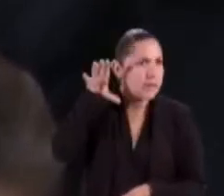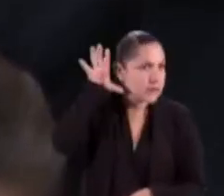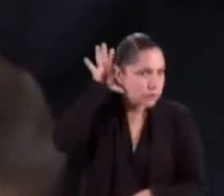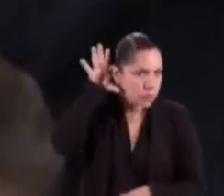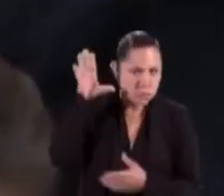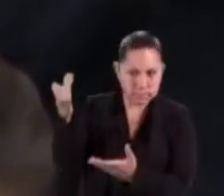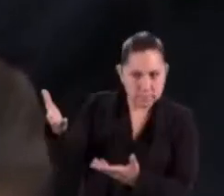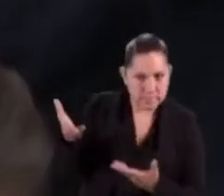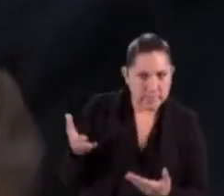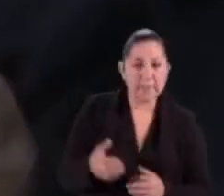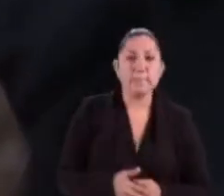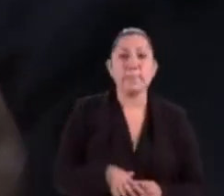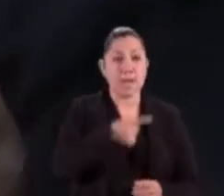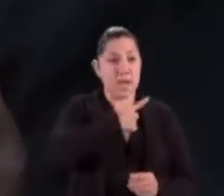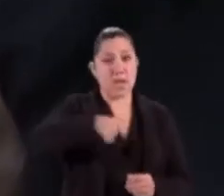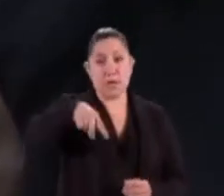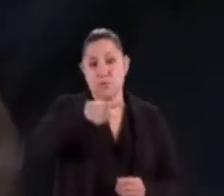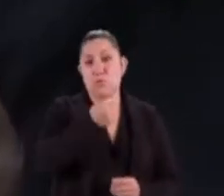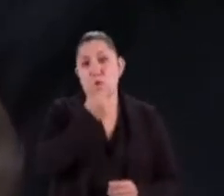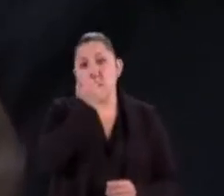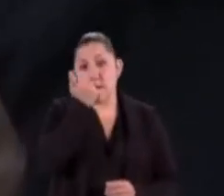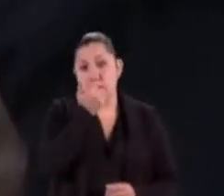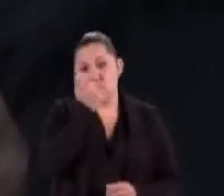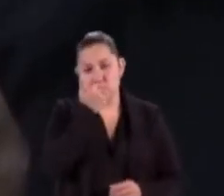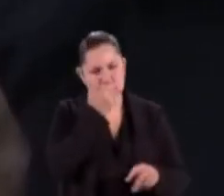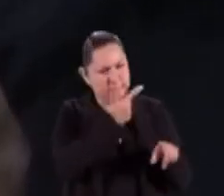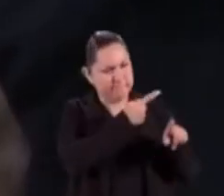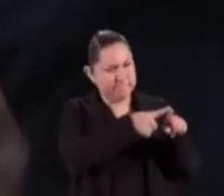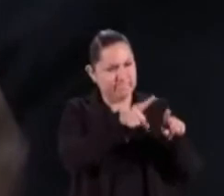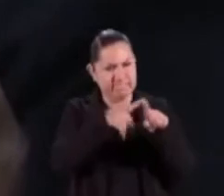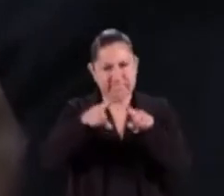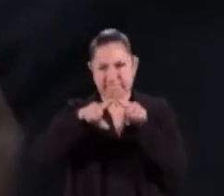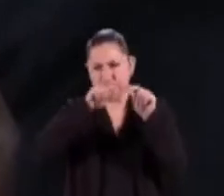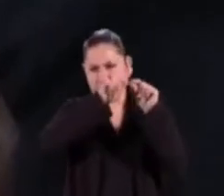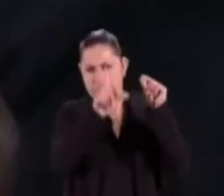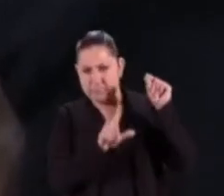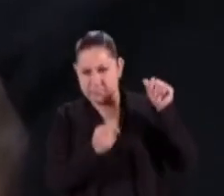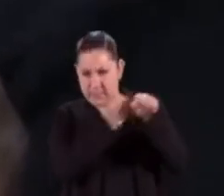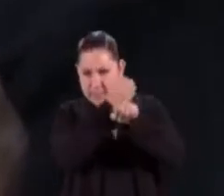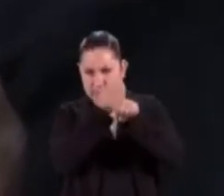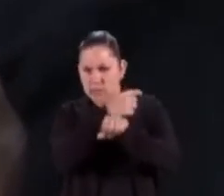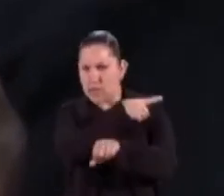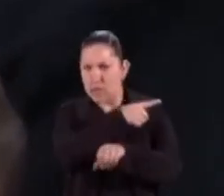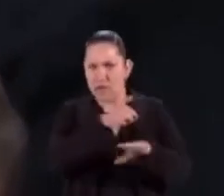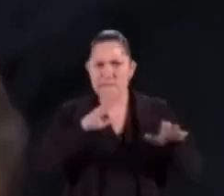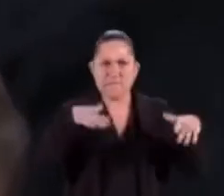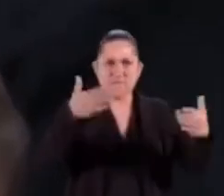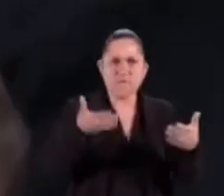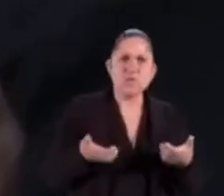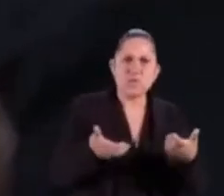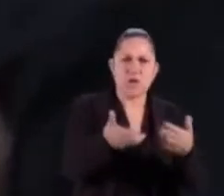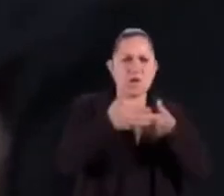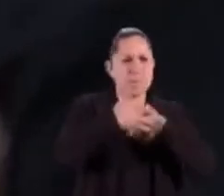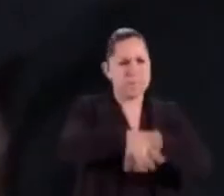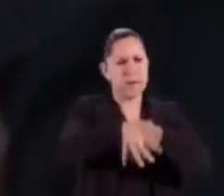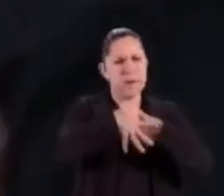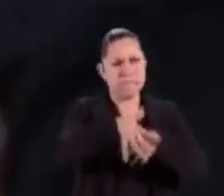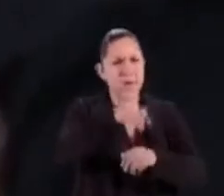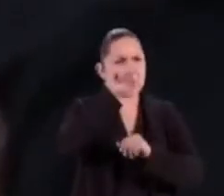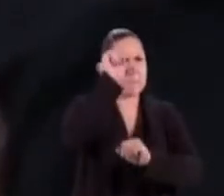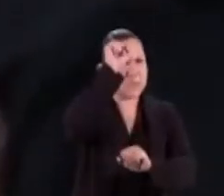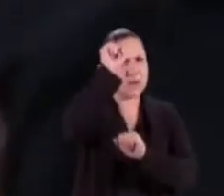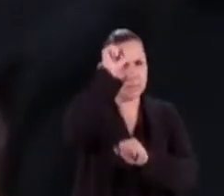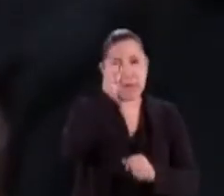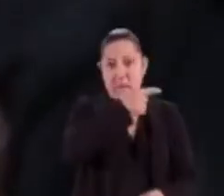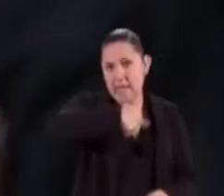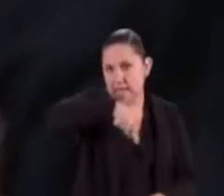país han salido a las calles a manifestarse. Ellos saben lo que implica esta reforma y me